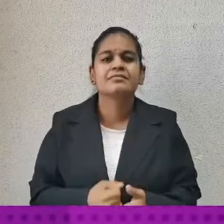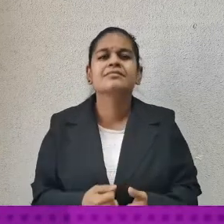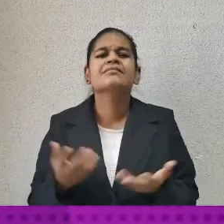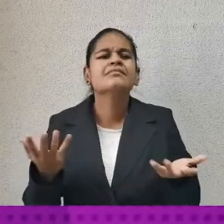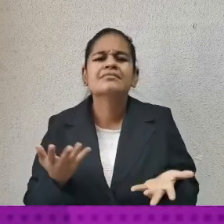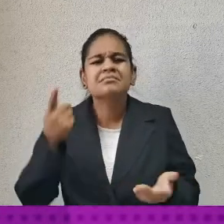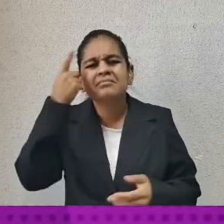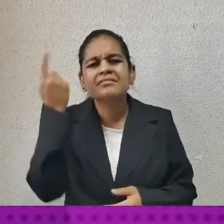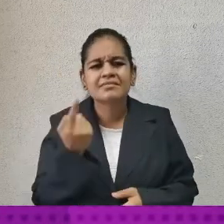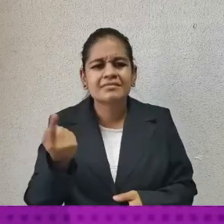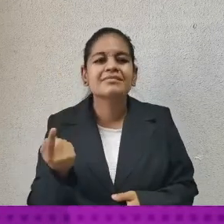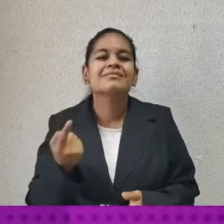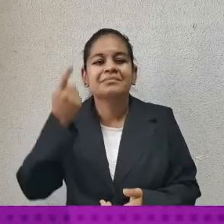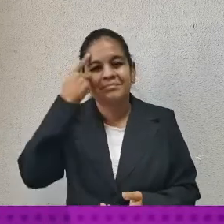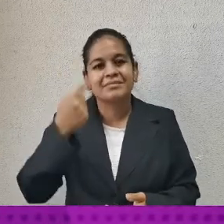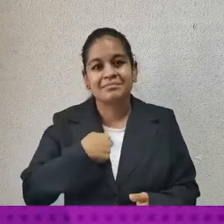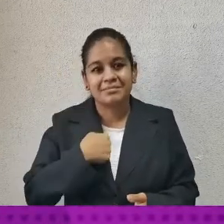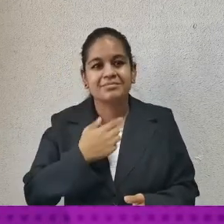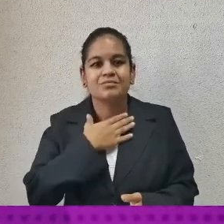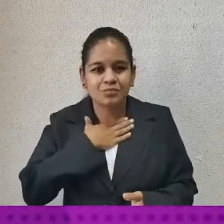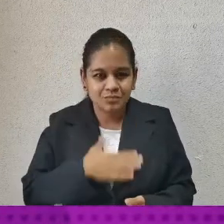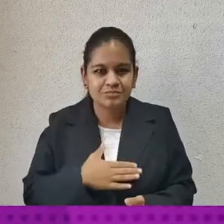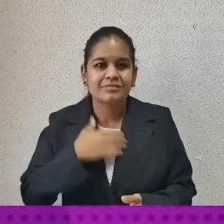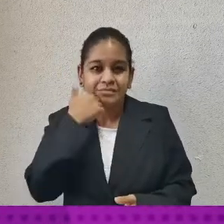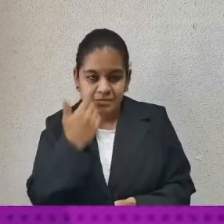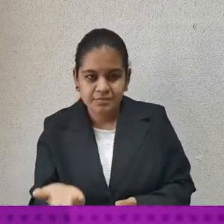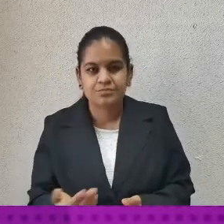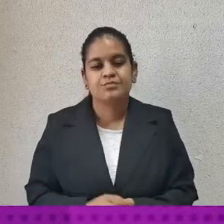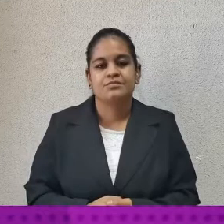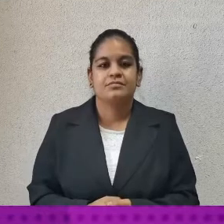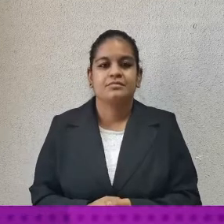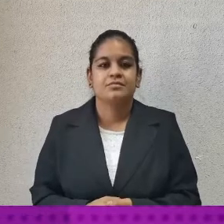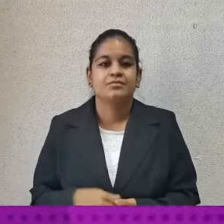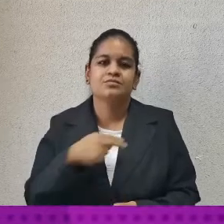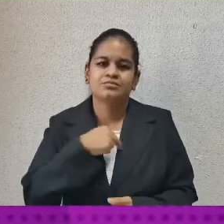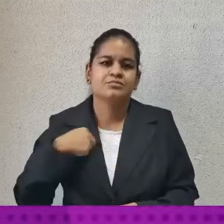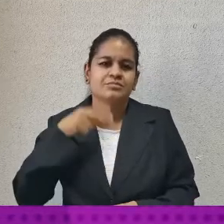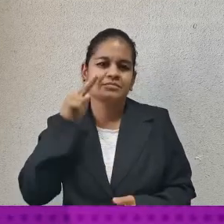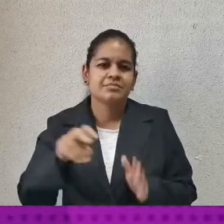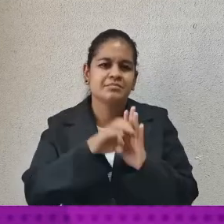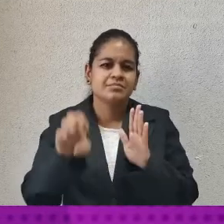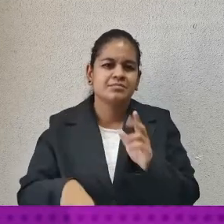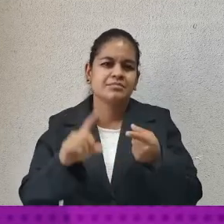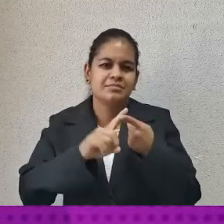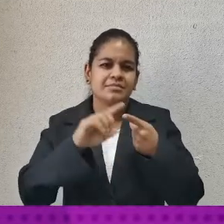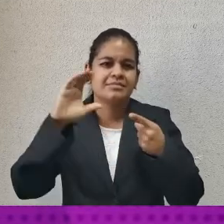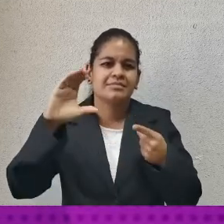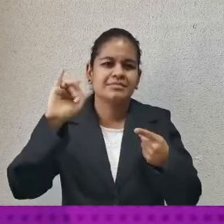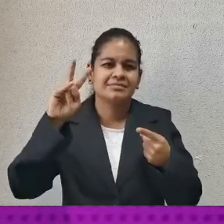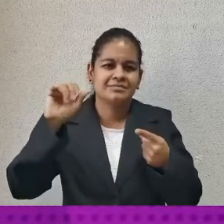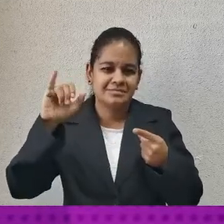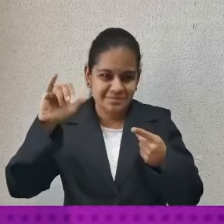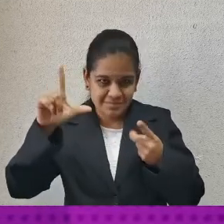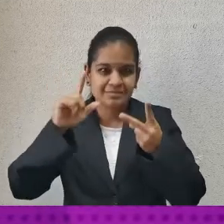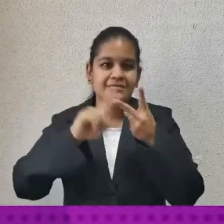pueda tener acceso a la justicia. Y eso lo vemos normalmente en la mayoría de los campos civil, penal, familiar.